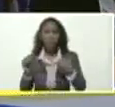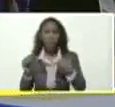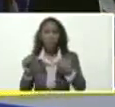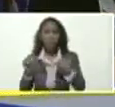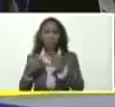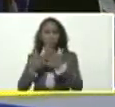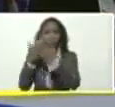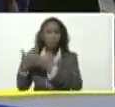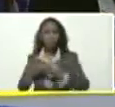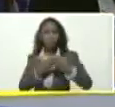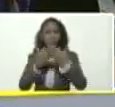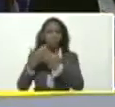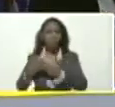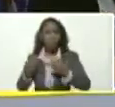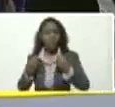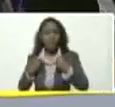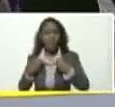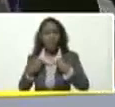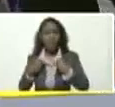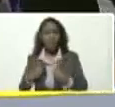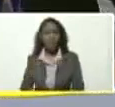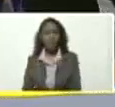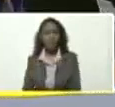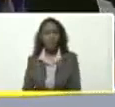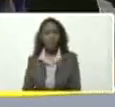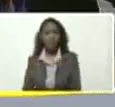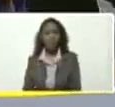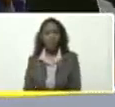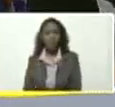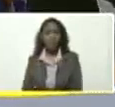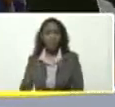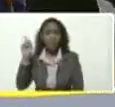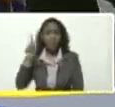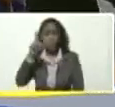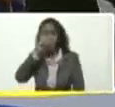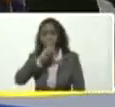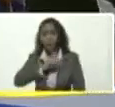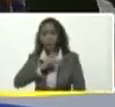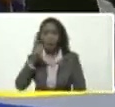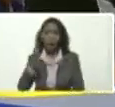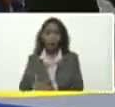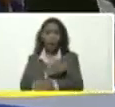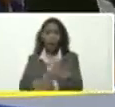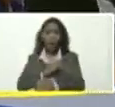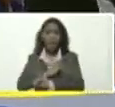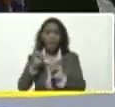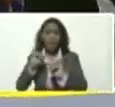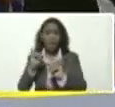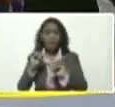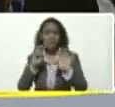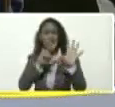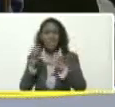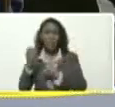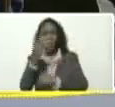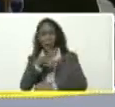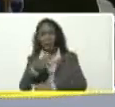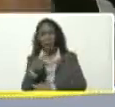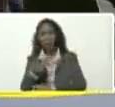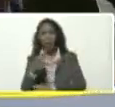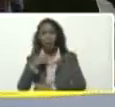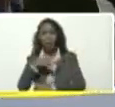tocó vivir en aquellos años, finales de los 70, tenemos que decir,